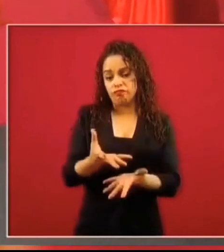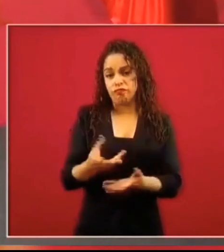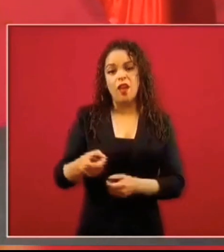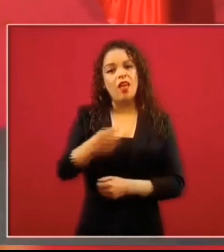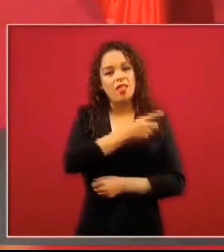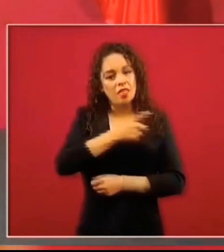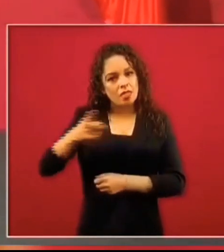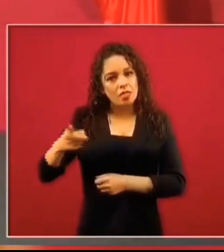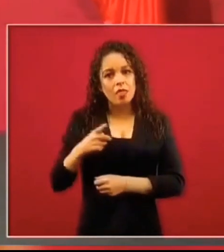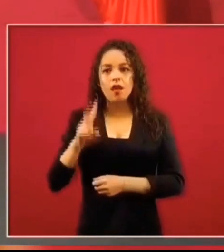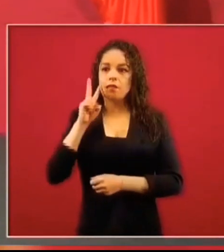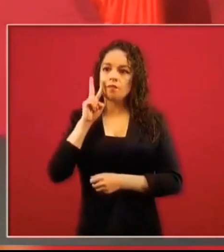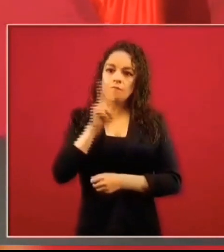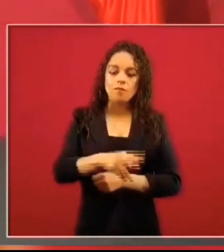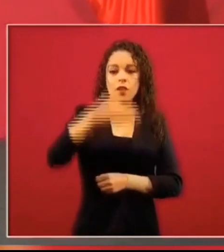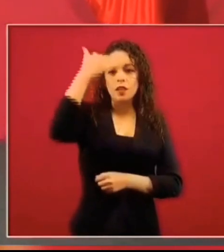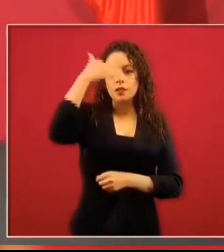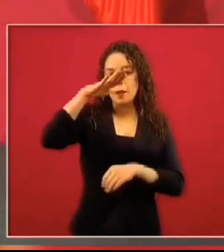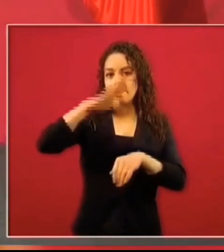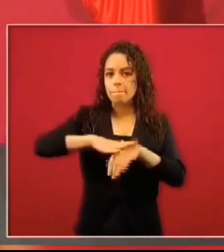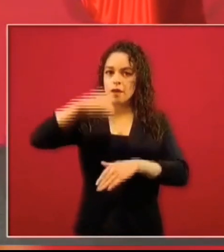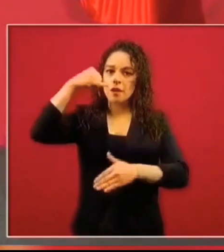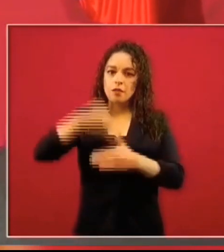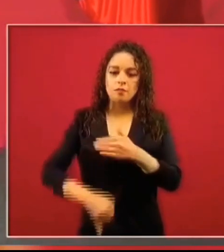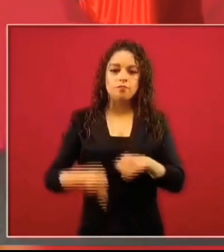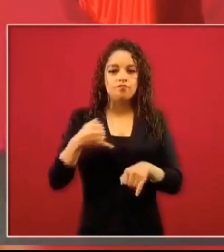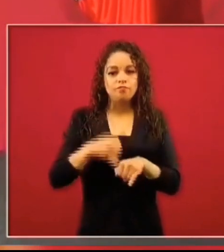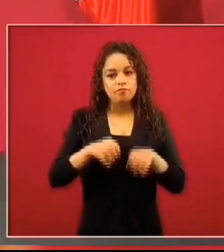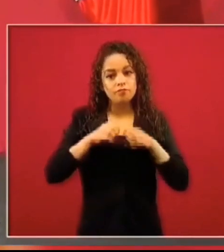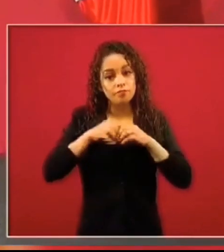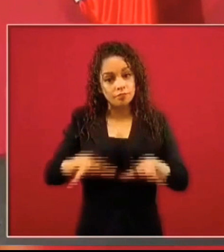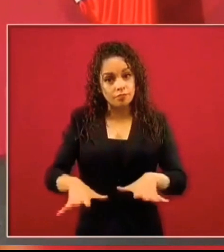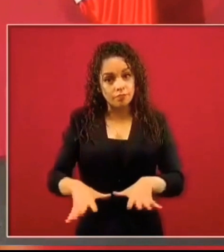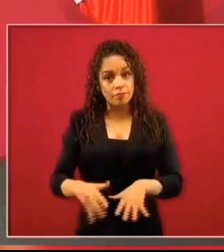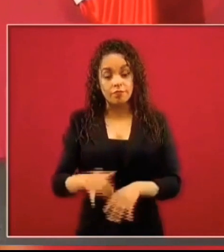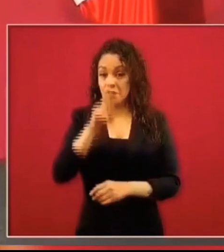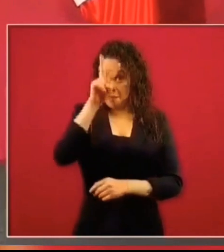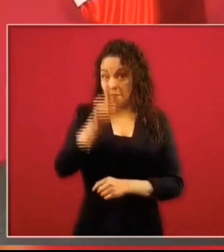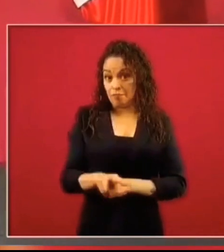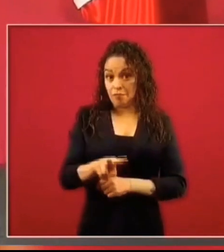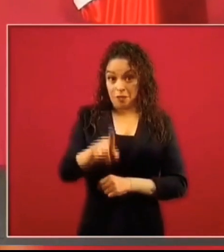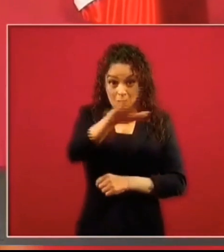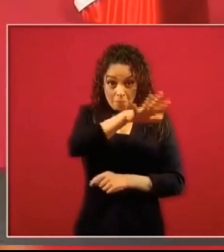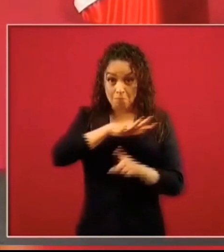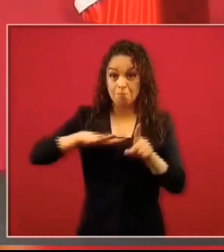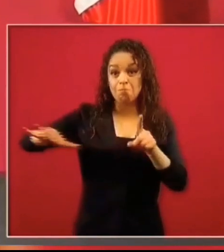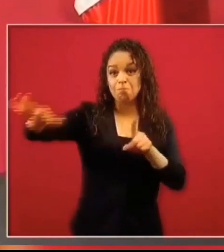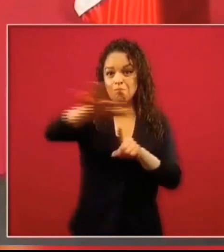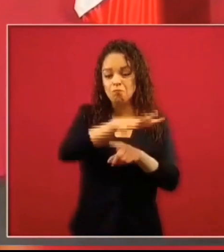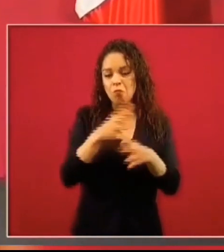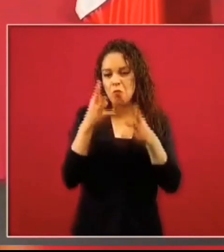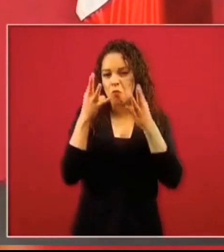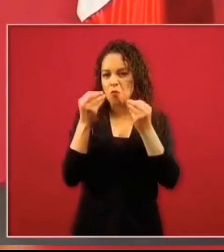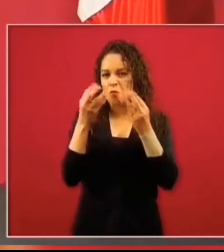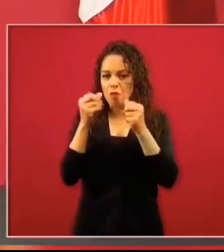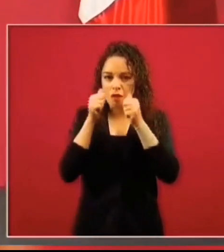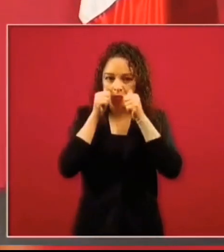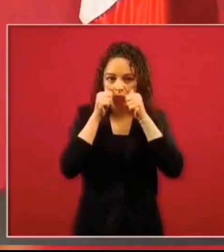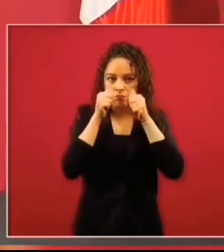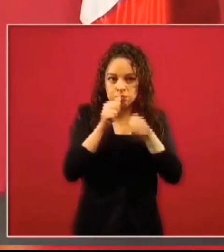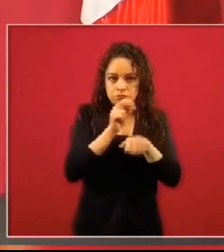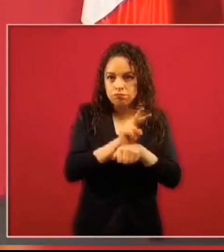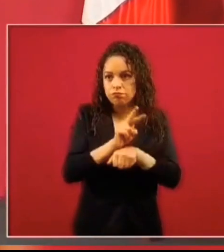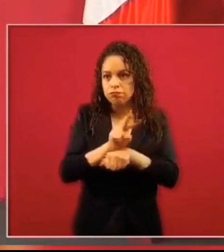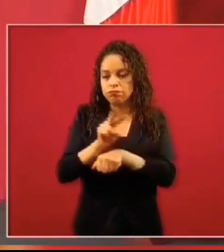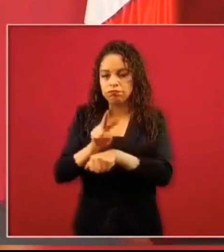gente está muy atenta y es muy receptiva